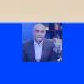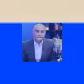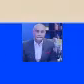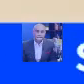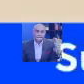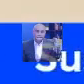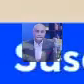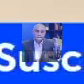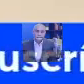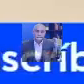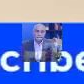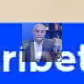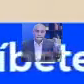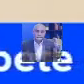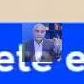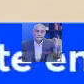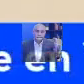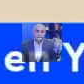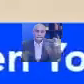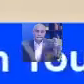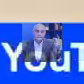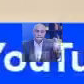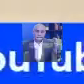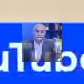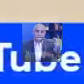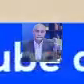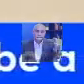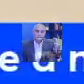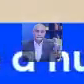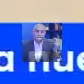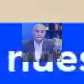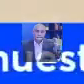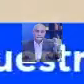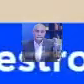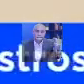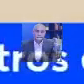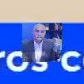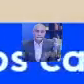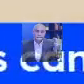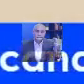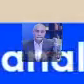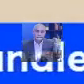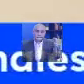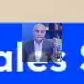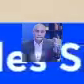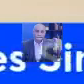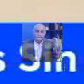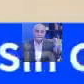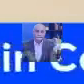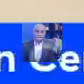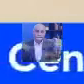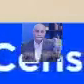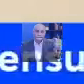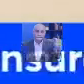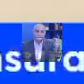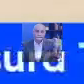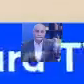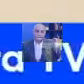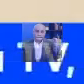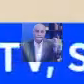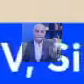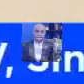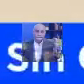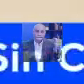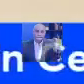la atención también el papel que están jugando la primera dama de Estados Unidos, Jill Biden, y la esposa